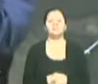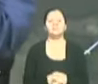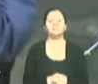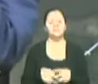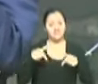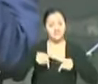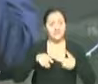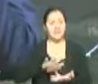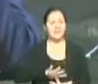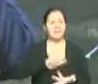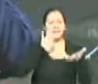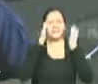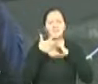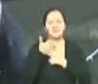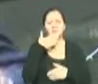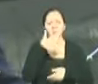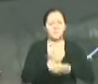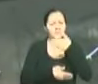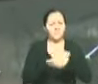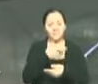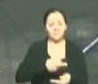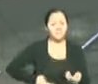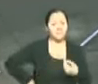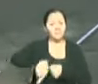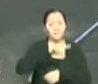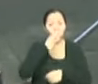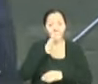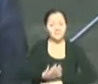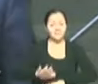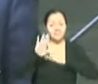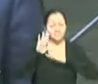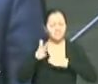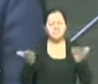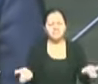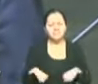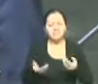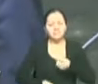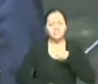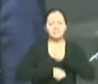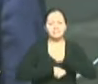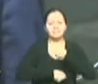Esta revolución, compañeros y compañeras, que